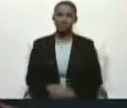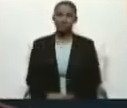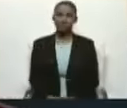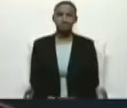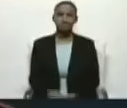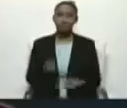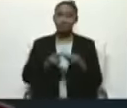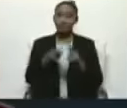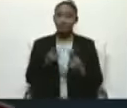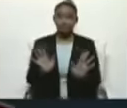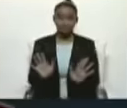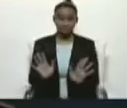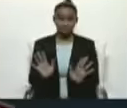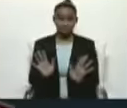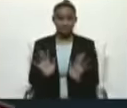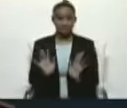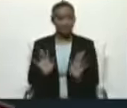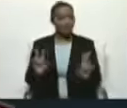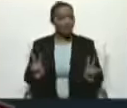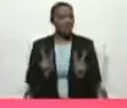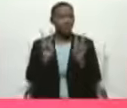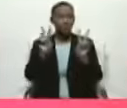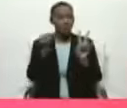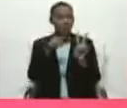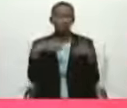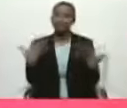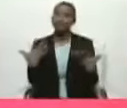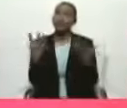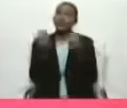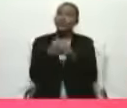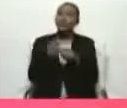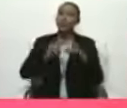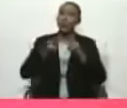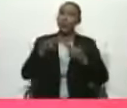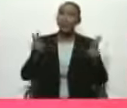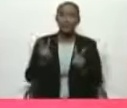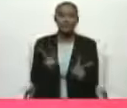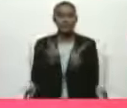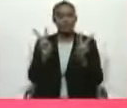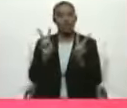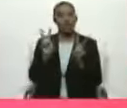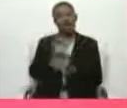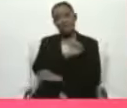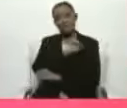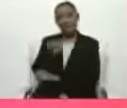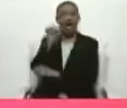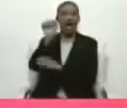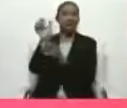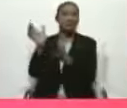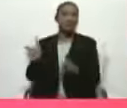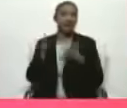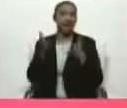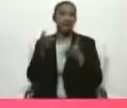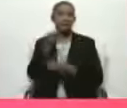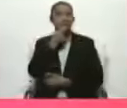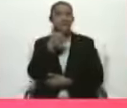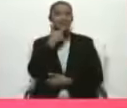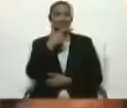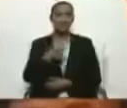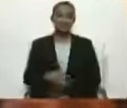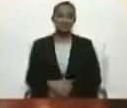En paz. Victoria con paz. Victoria aplastante. Victoria esplendorosa.